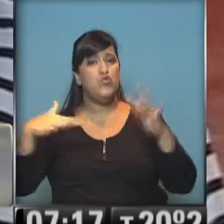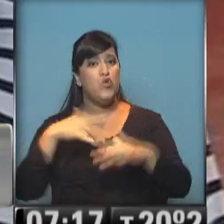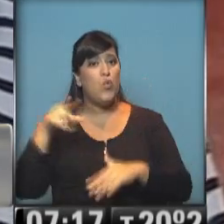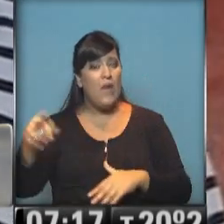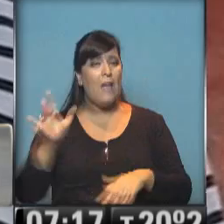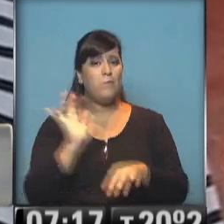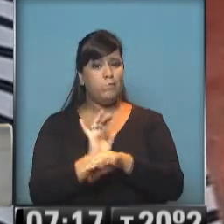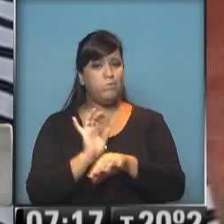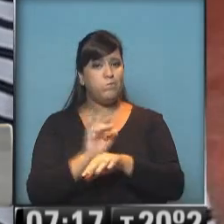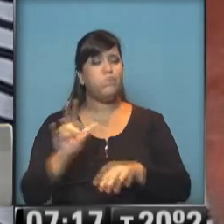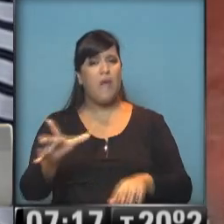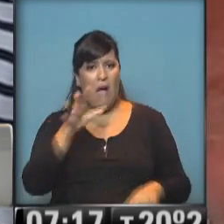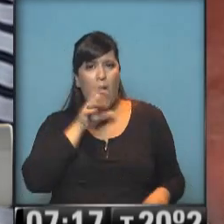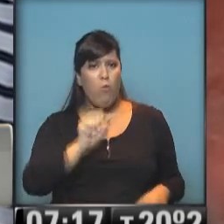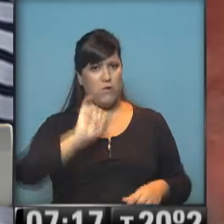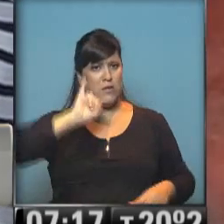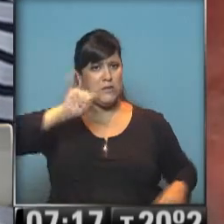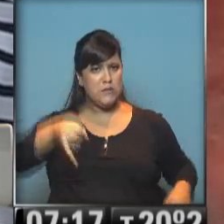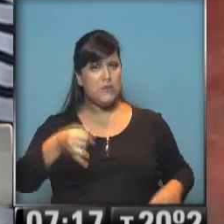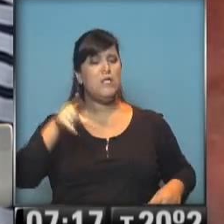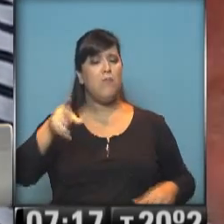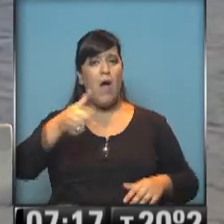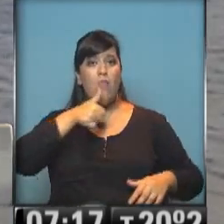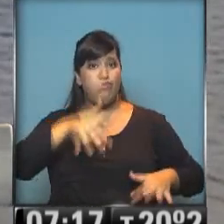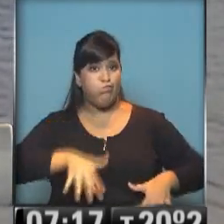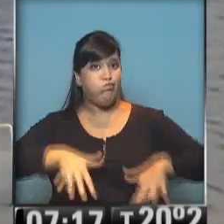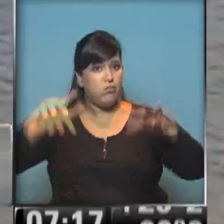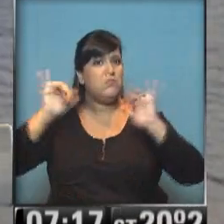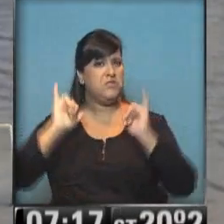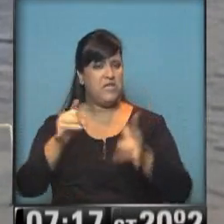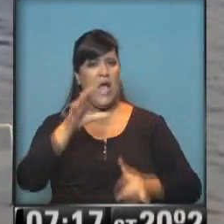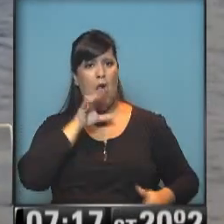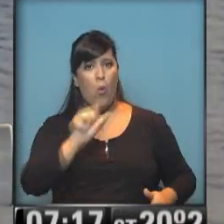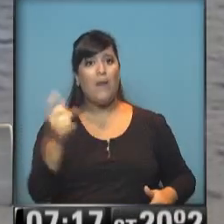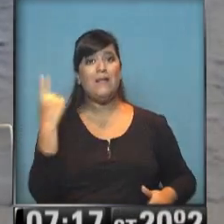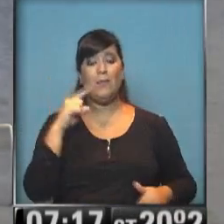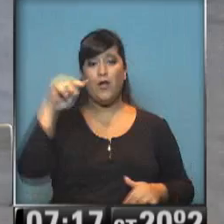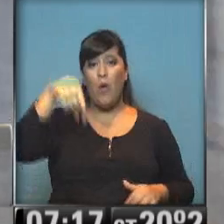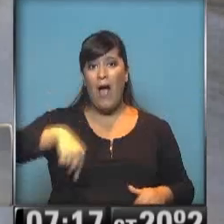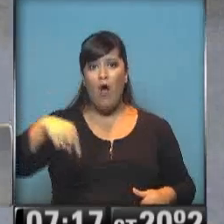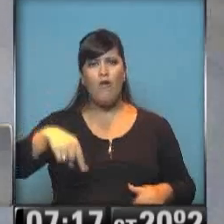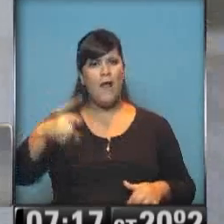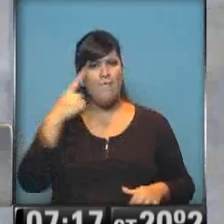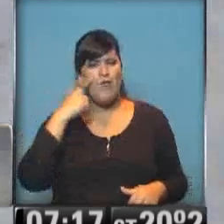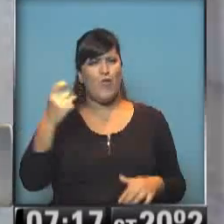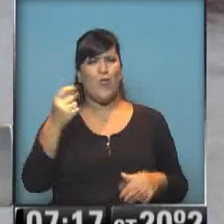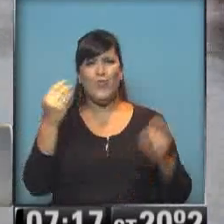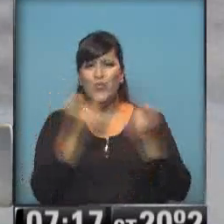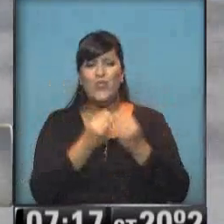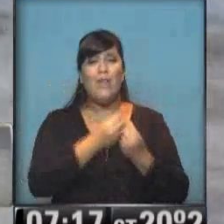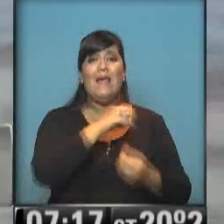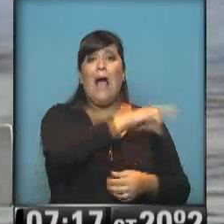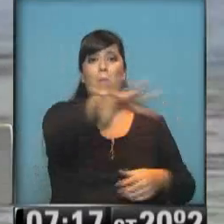prácticamente en condiciones de soportar sin ningún problema la crecida que viene. Pero en el vuelo de ahora nos dimos cuenta de la cantidad de agua que viene del